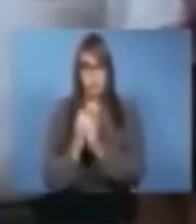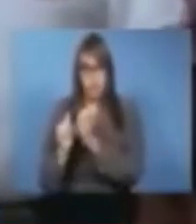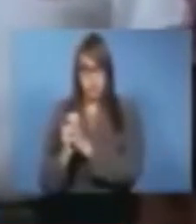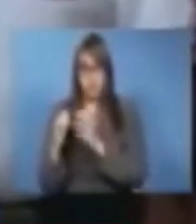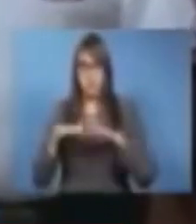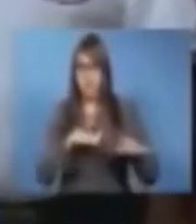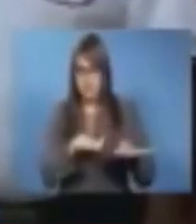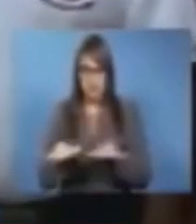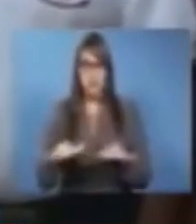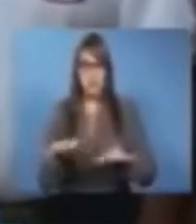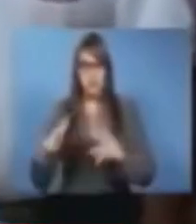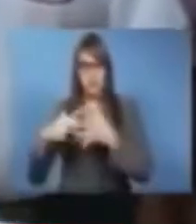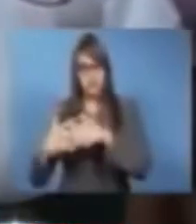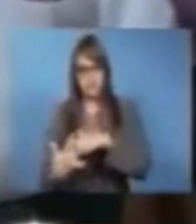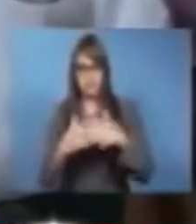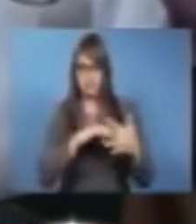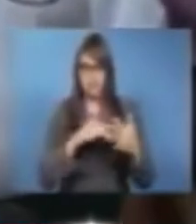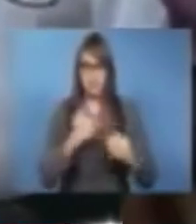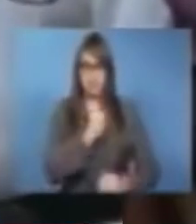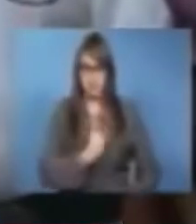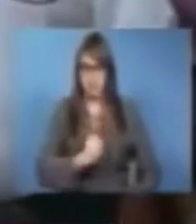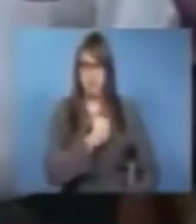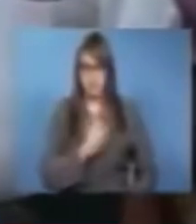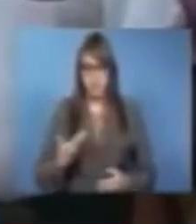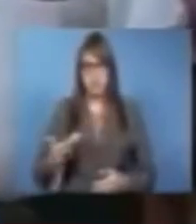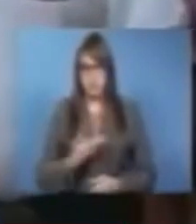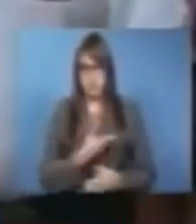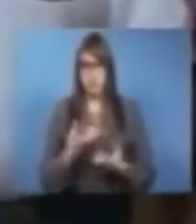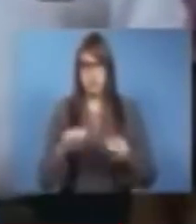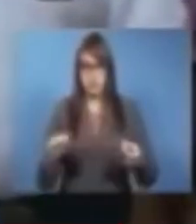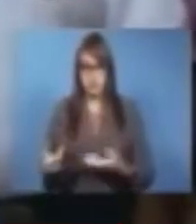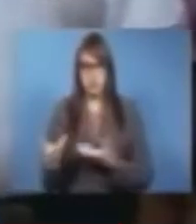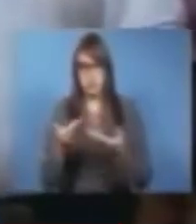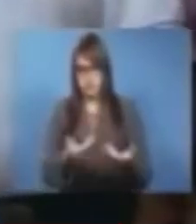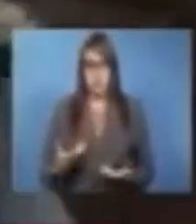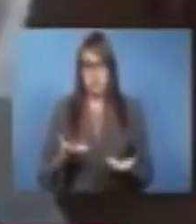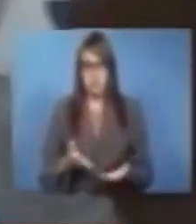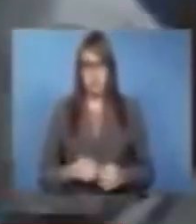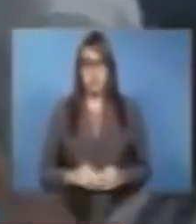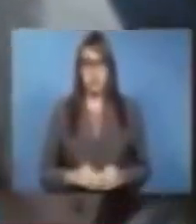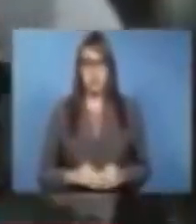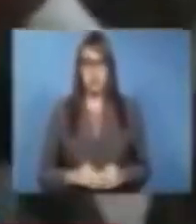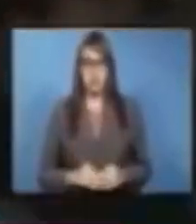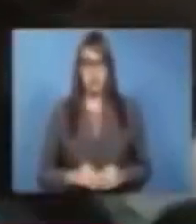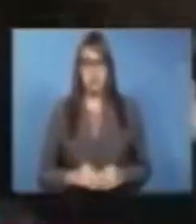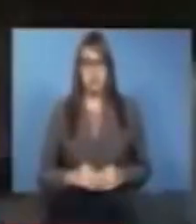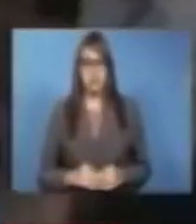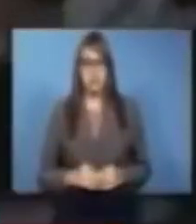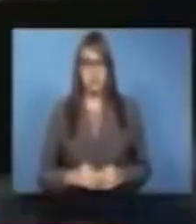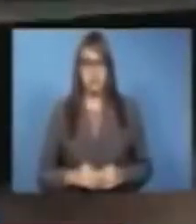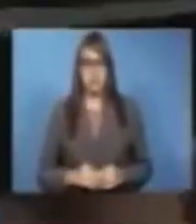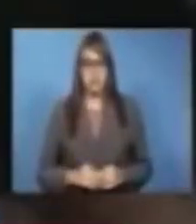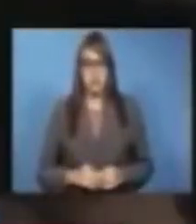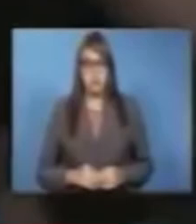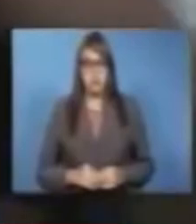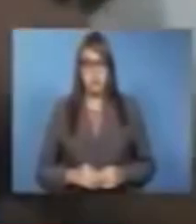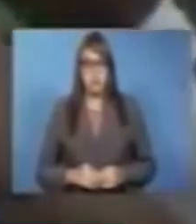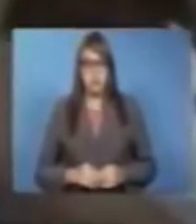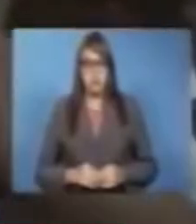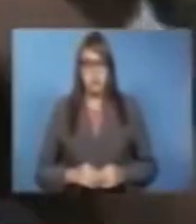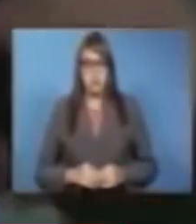por este enjambre sísmico de los tres municipios. Sánchez Serén señaló que se podría disponer de